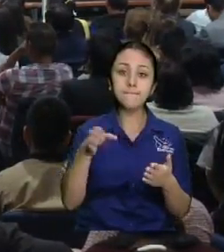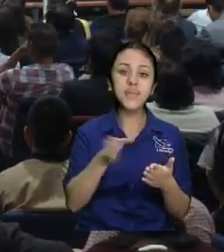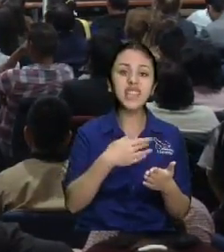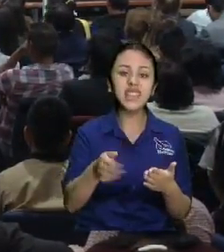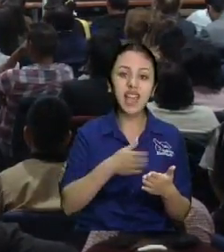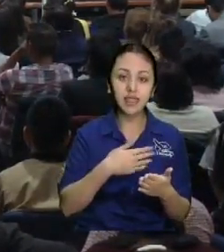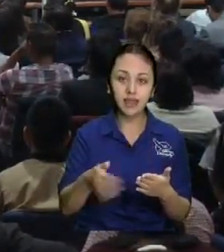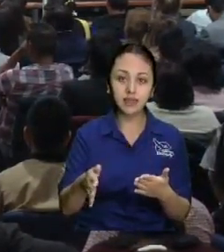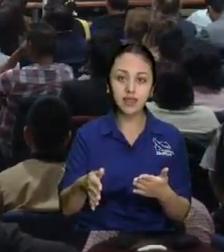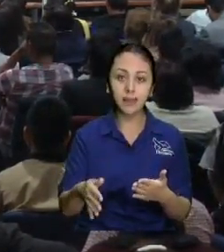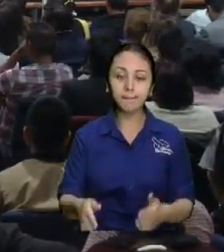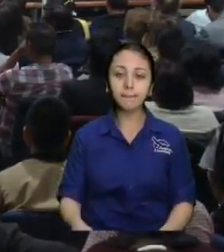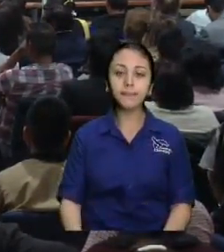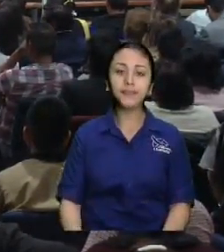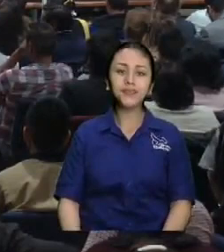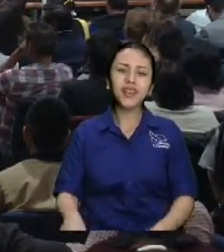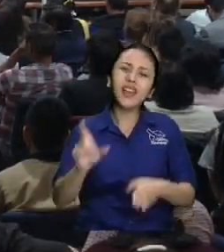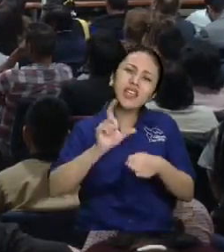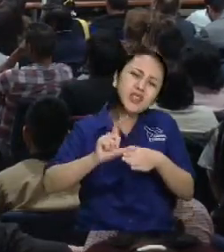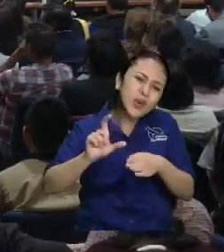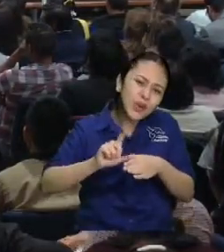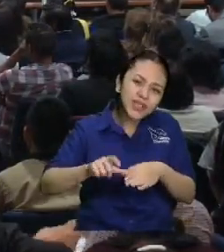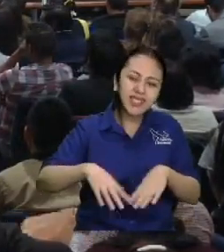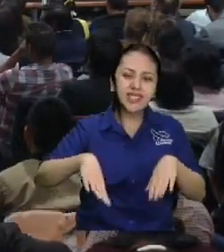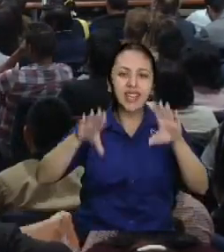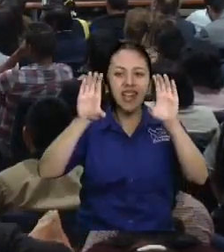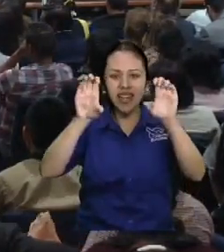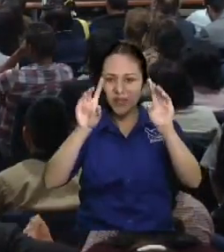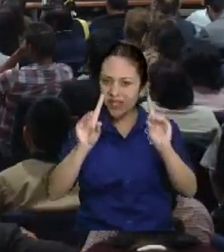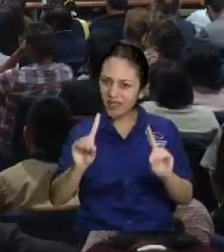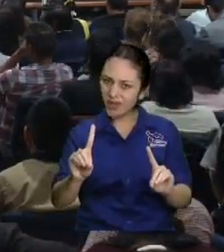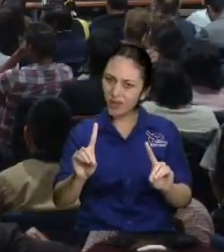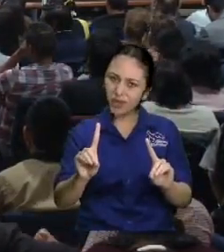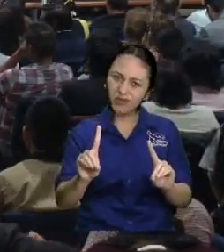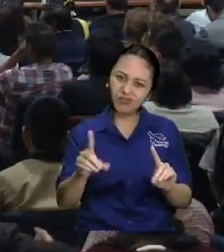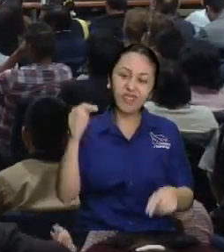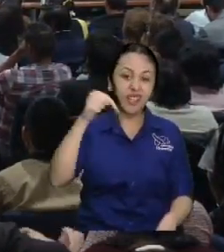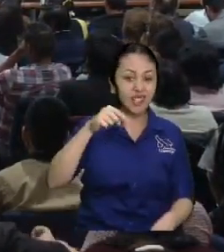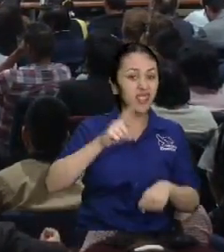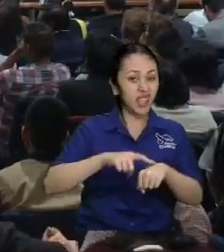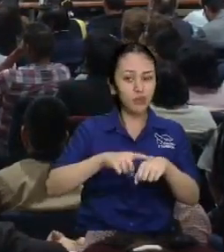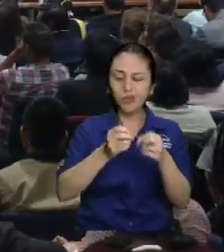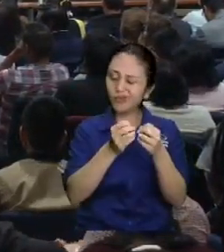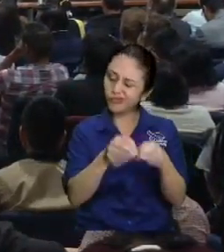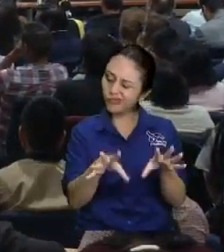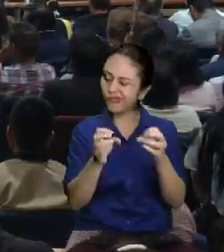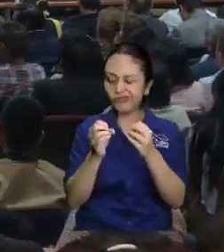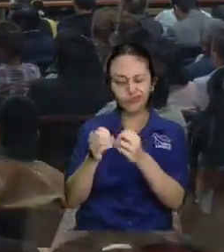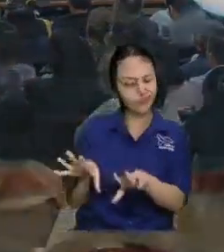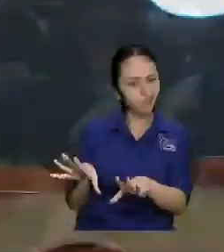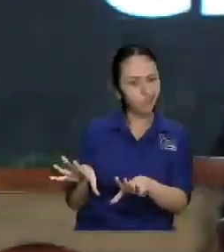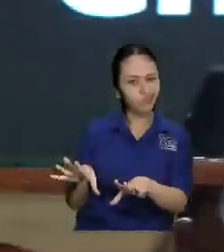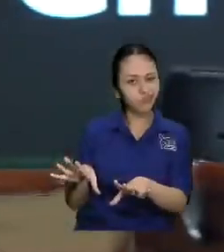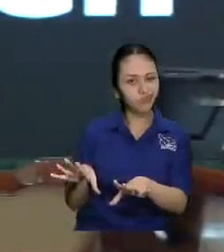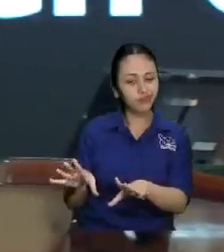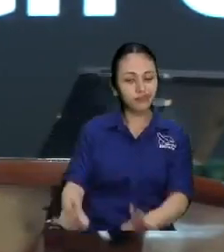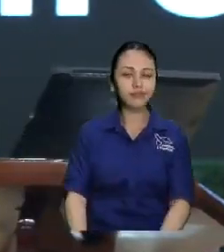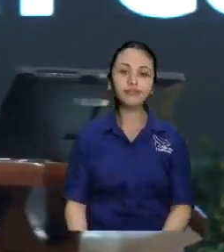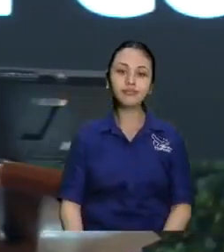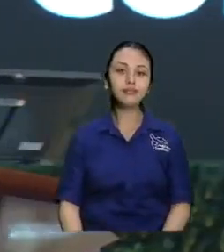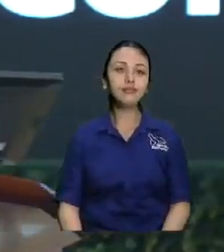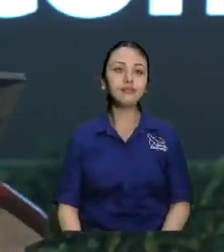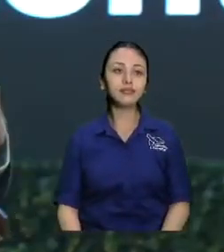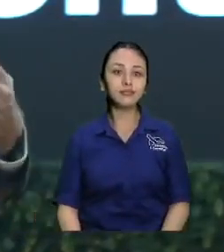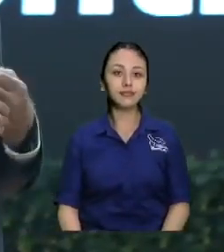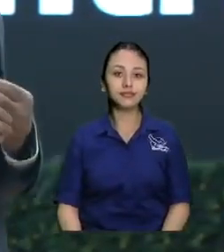perdiendo. Se ha ido perdiendo. Las chicas que siempre han sabido cómo hacer para y